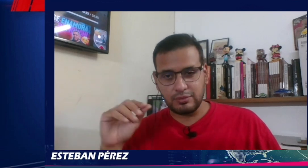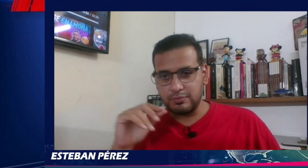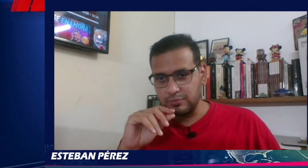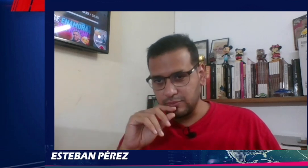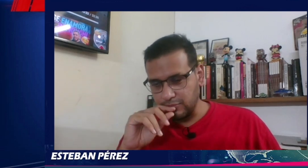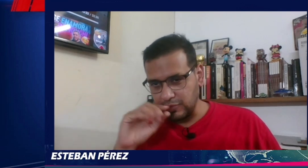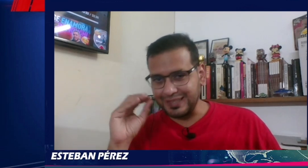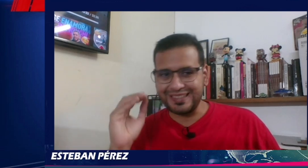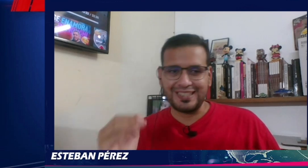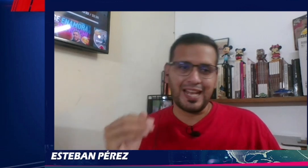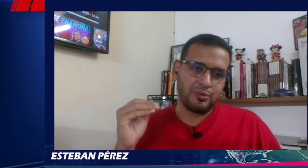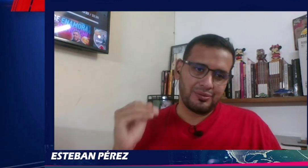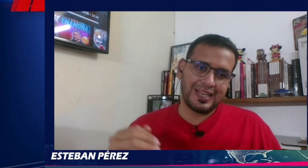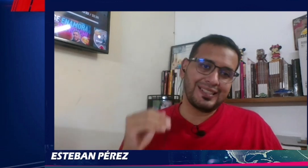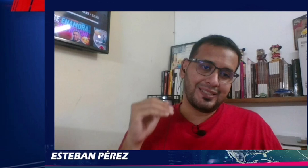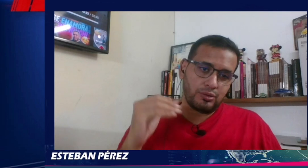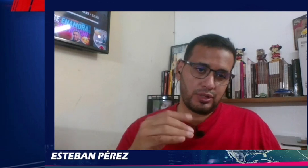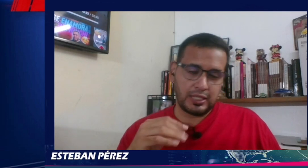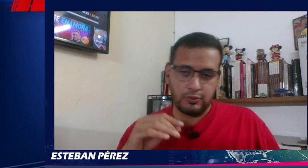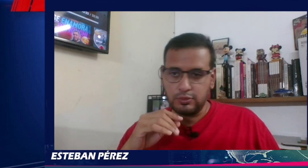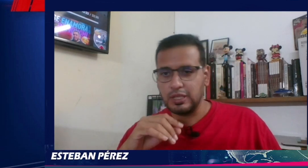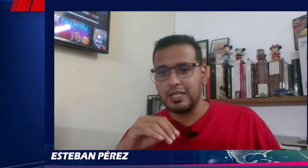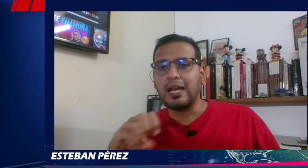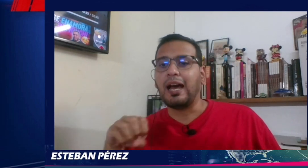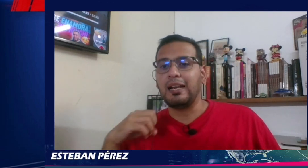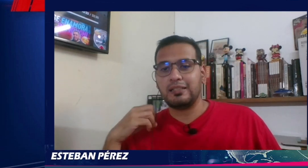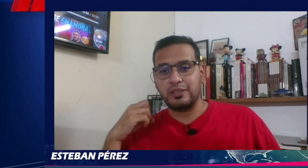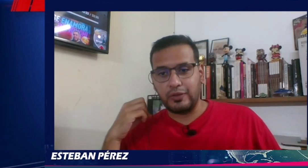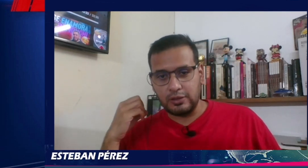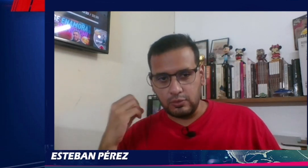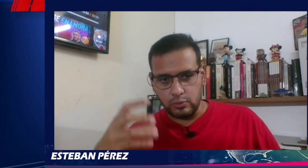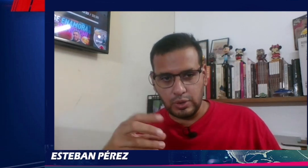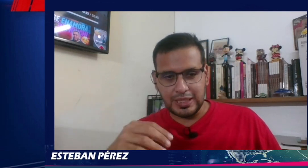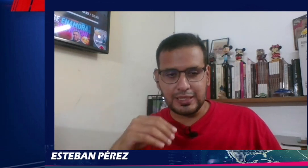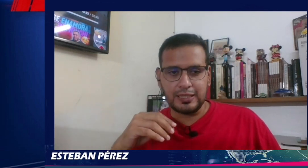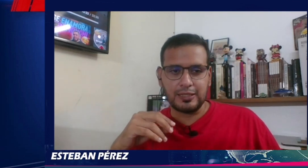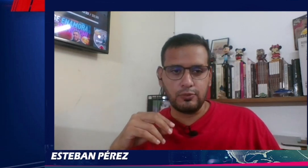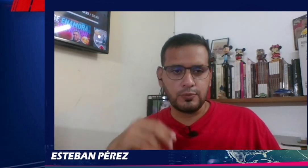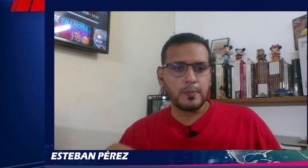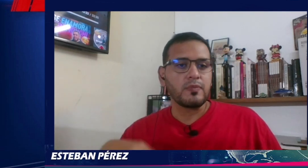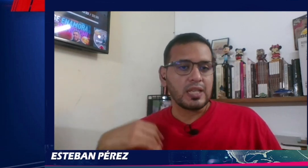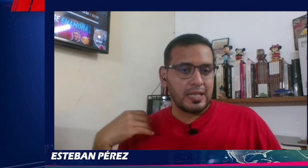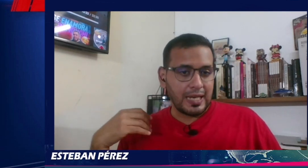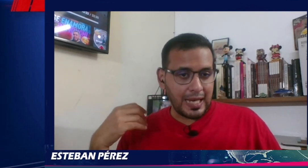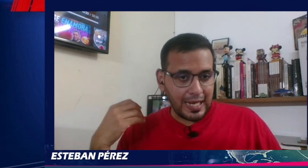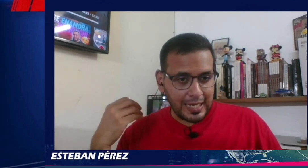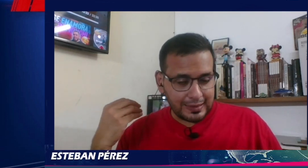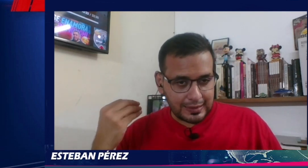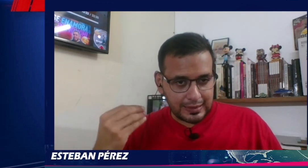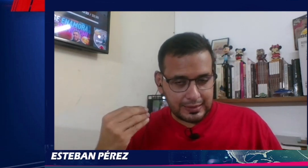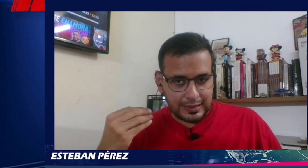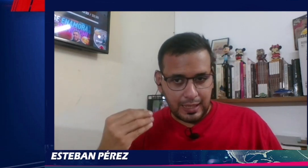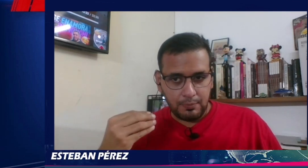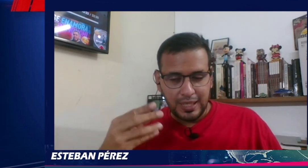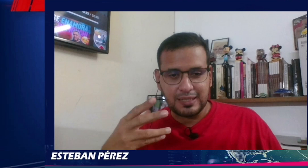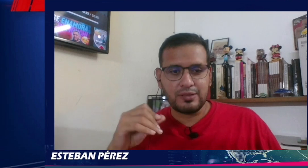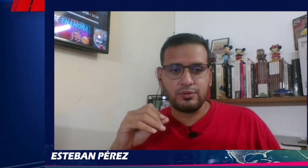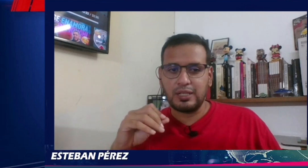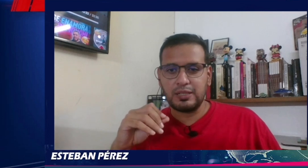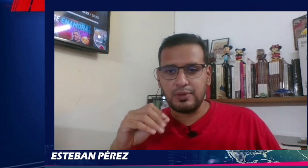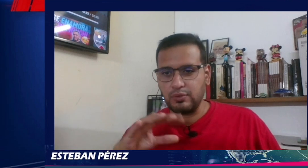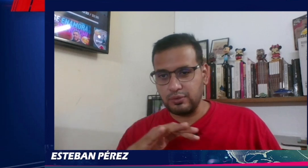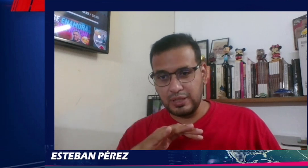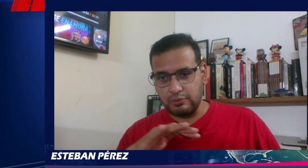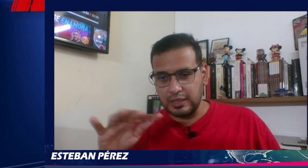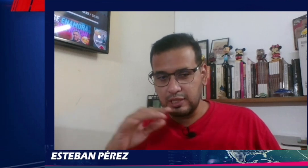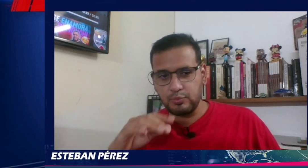dinero destinado al sector salud, a las infraestructuras de la salud, a las campañas